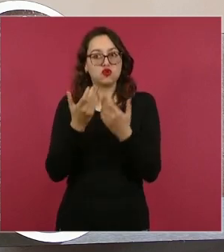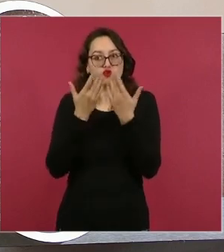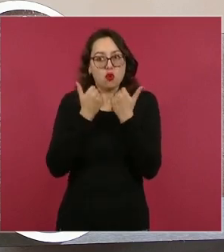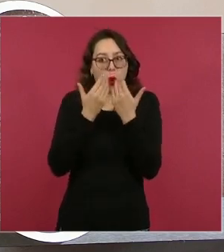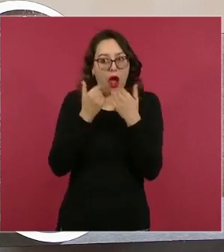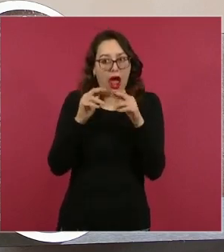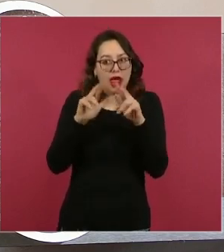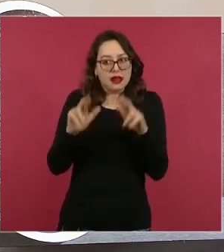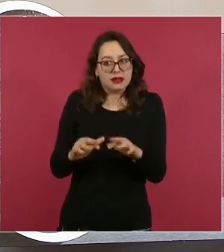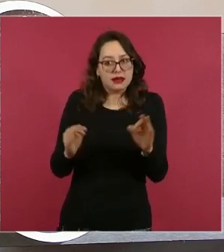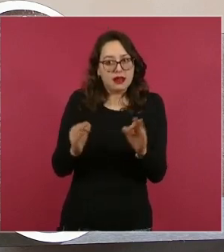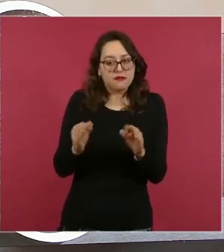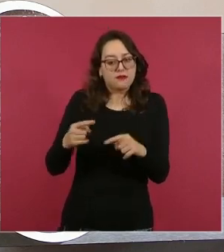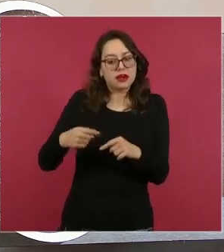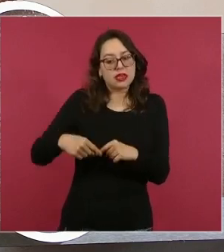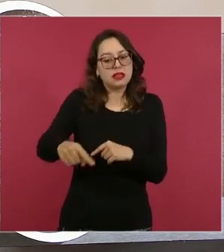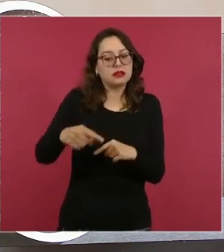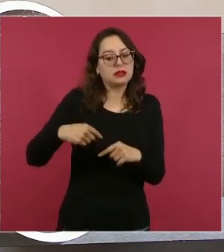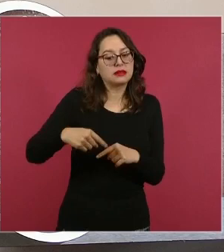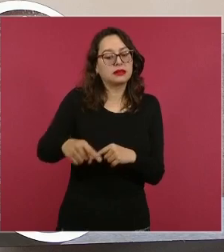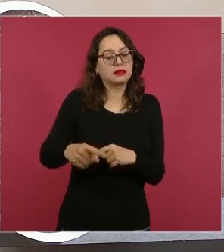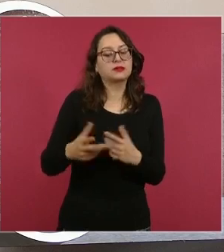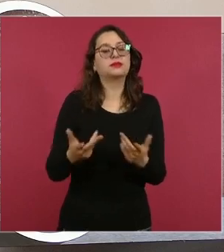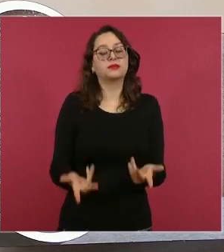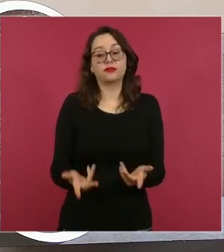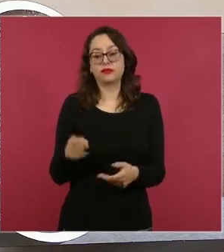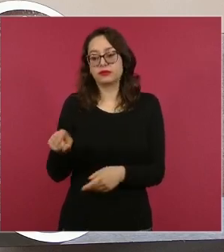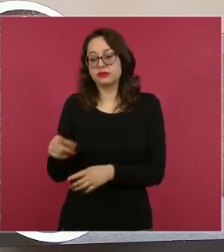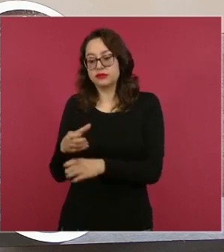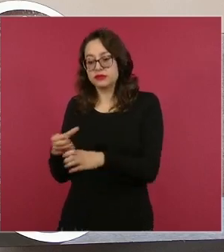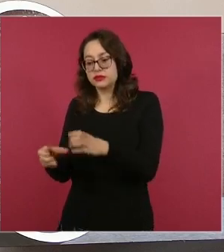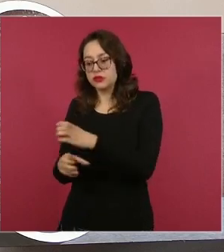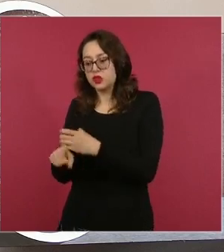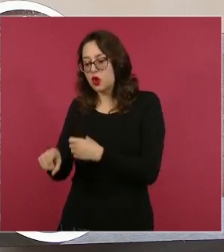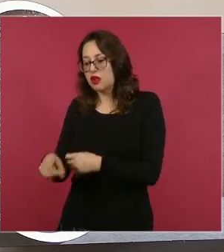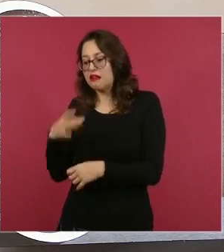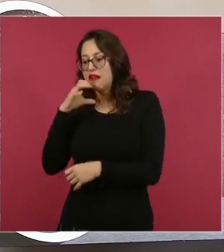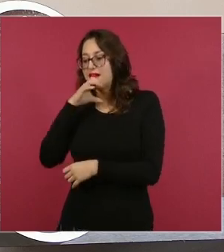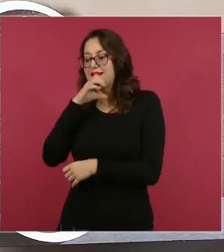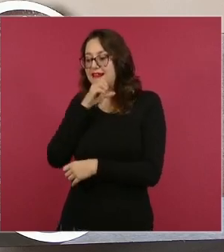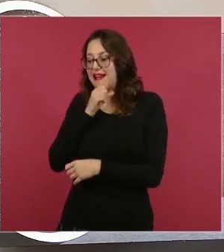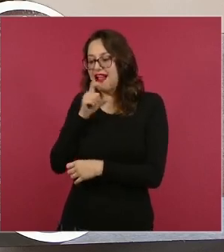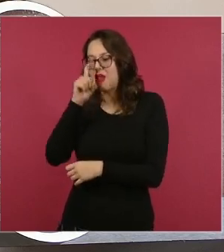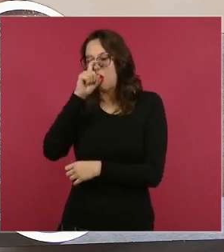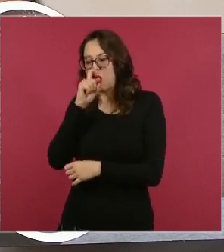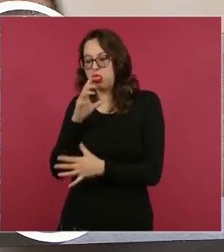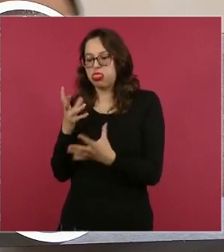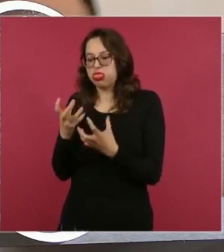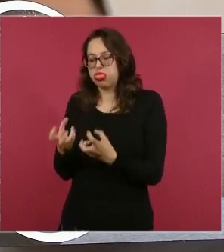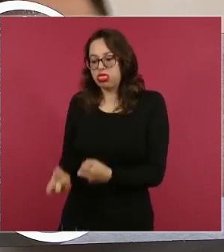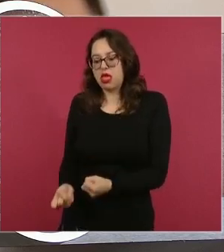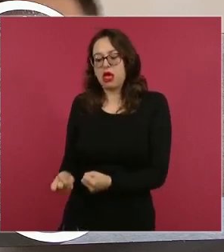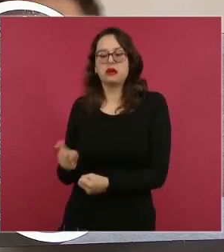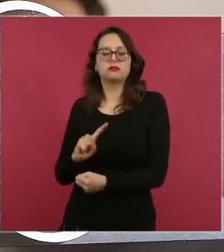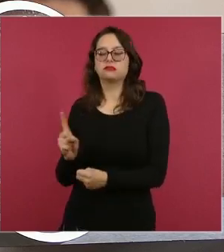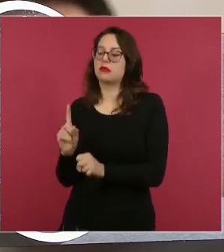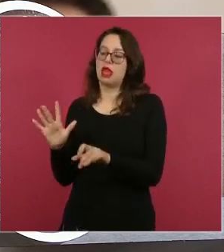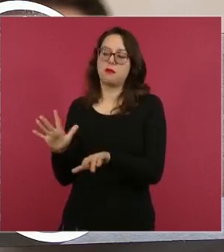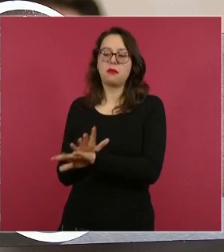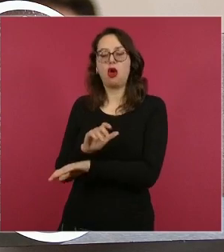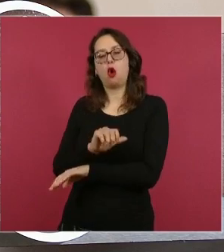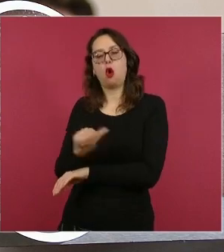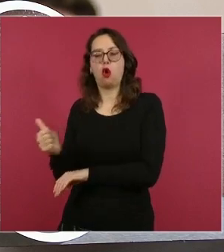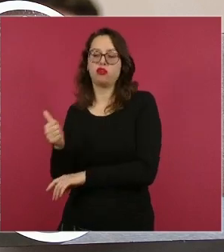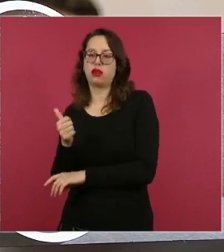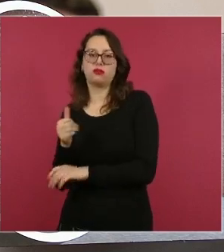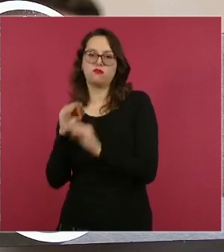se va a substituir producto que pueda ser perecedero que no soporte el calor por cosas que se puedan conservar mejor la carne fresca